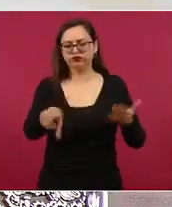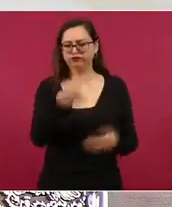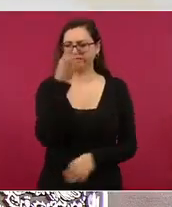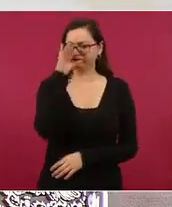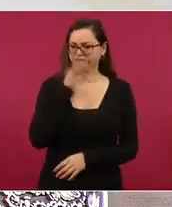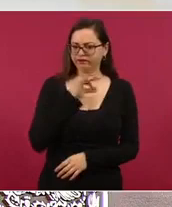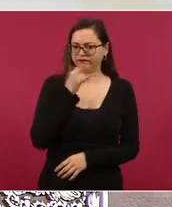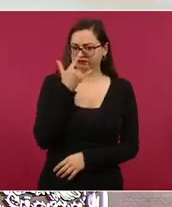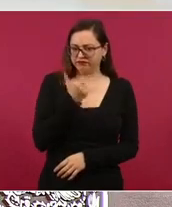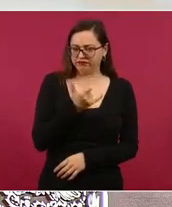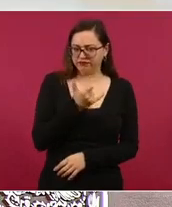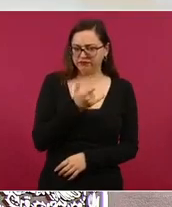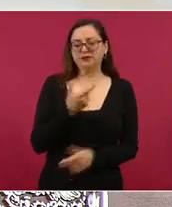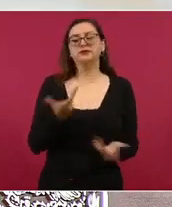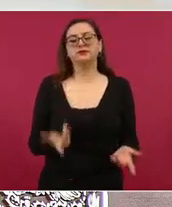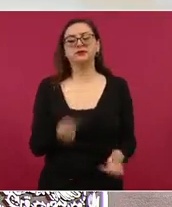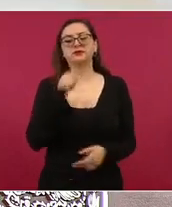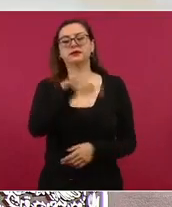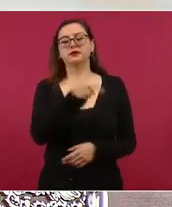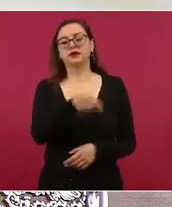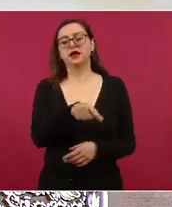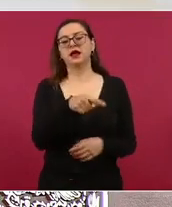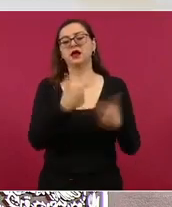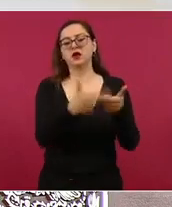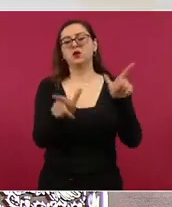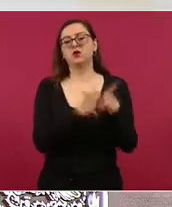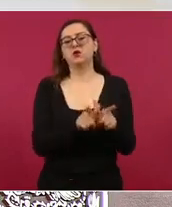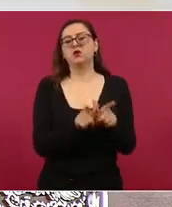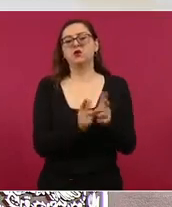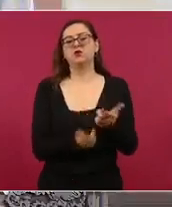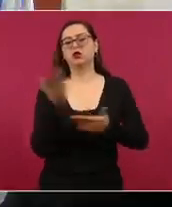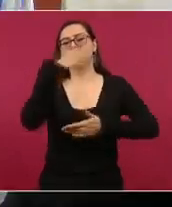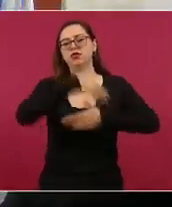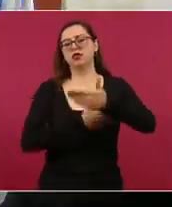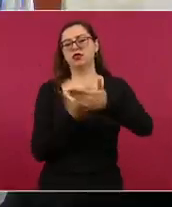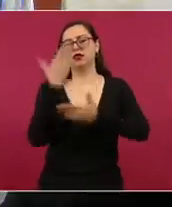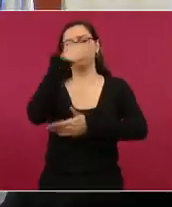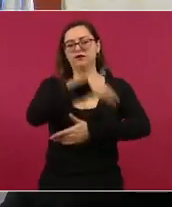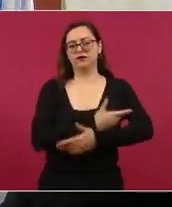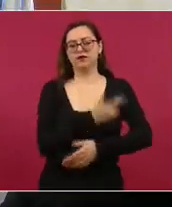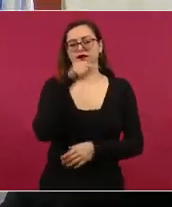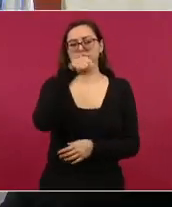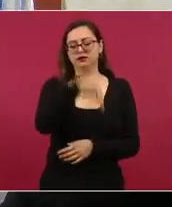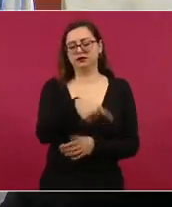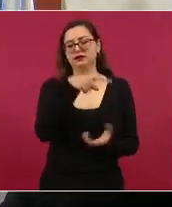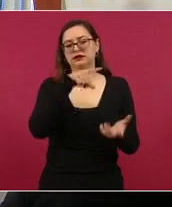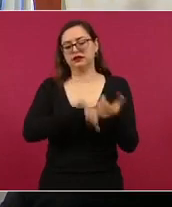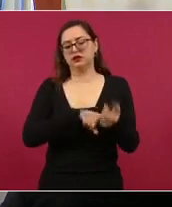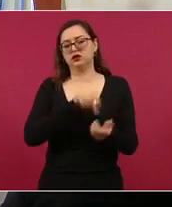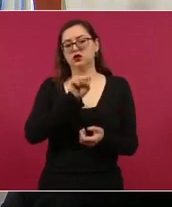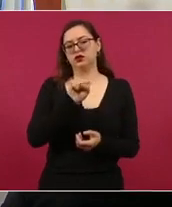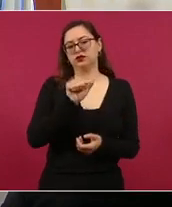era el expropietario Amado Ñáñez, el de Oceanografía, que fue incautada por el SAE,